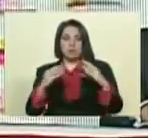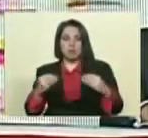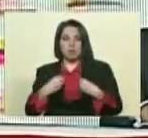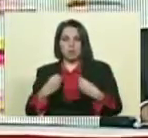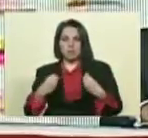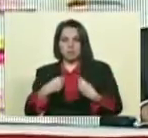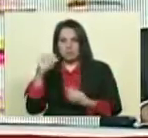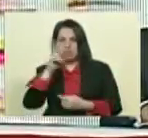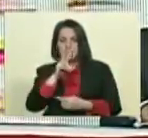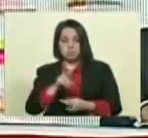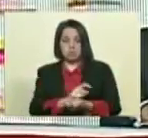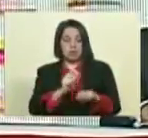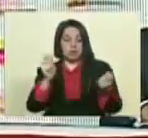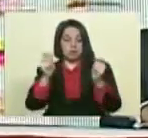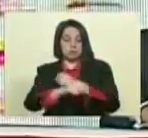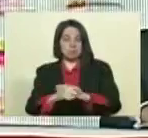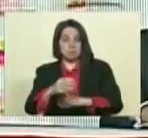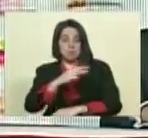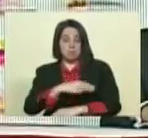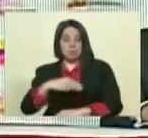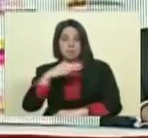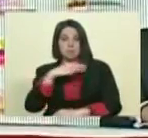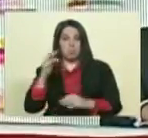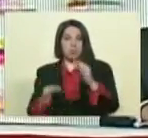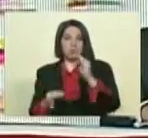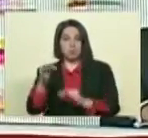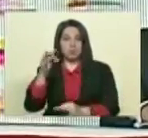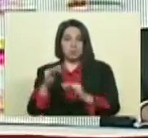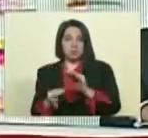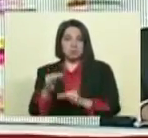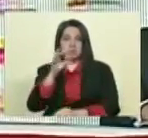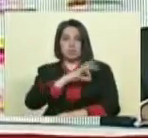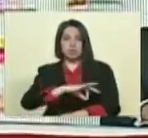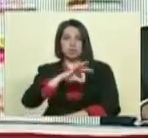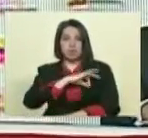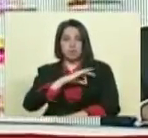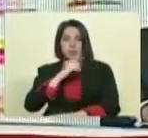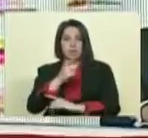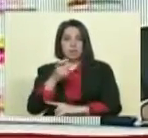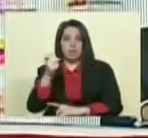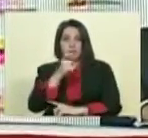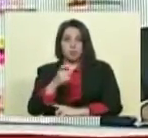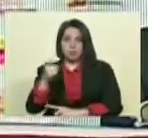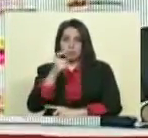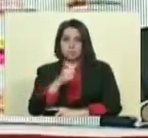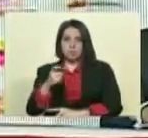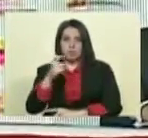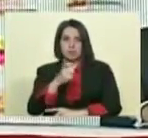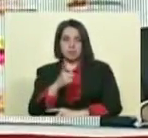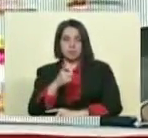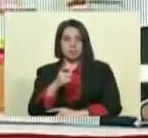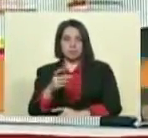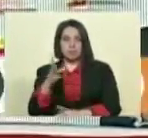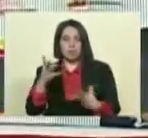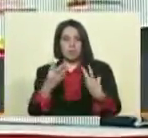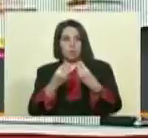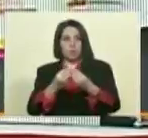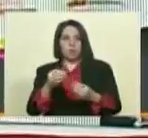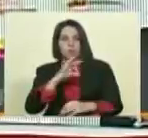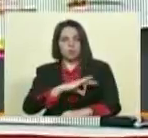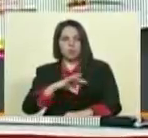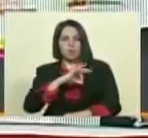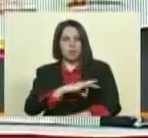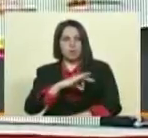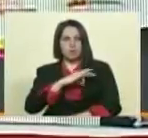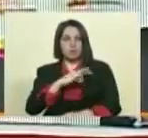Venezuela pasamos a la gran misión Justicia Socialista, que es lo que hay que buscar. Solo con la justicia, en el socialismo, nosotros